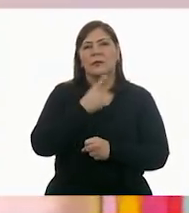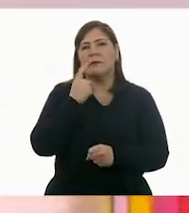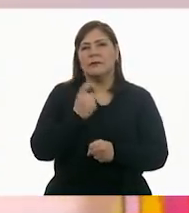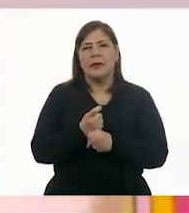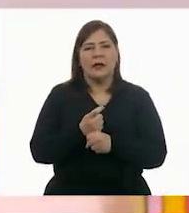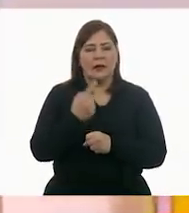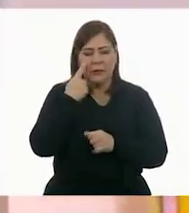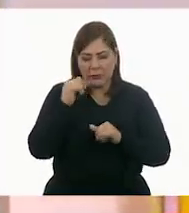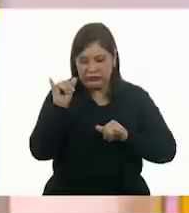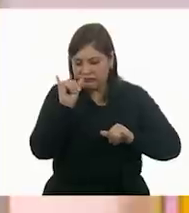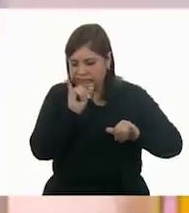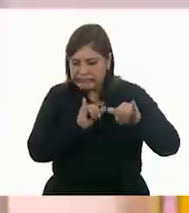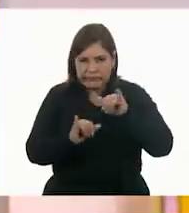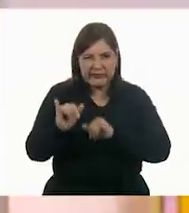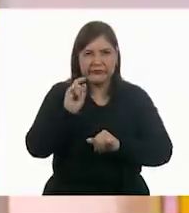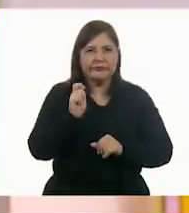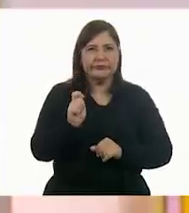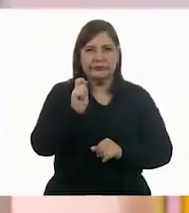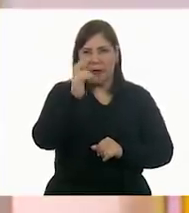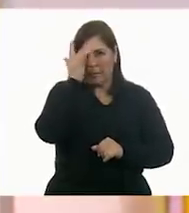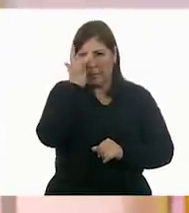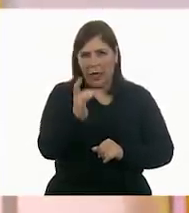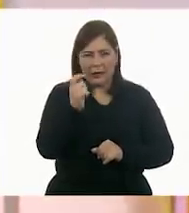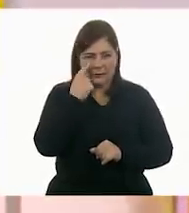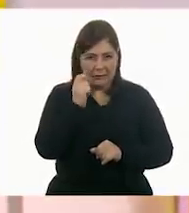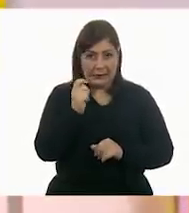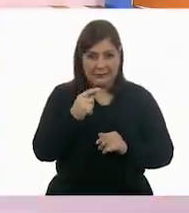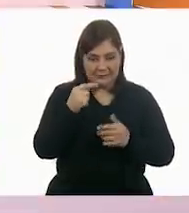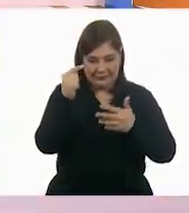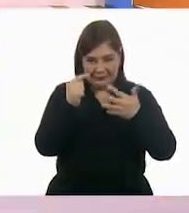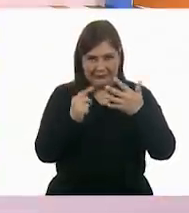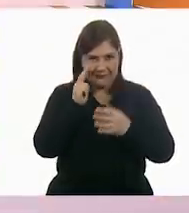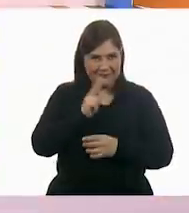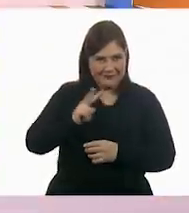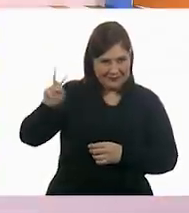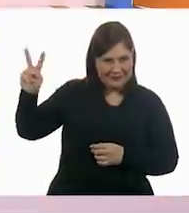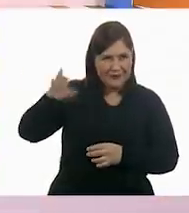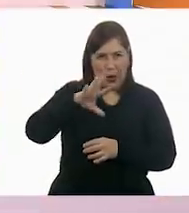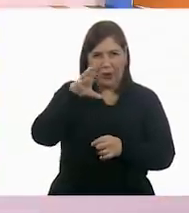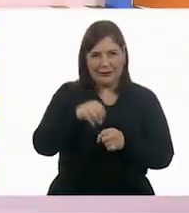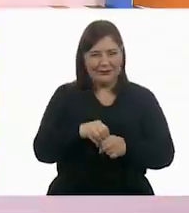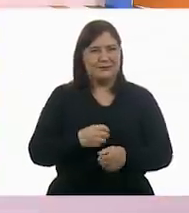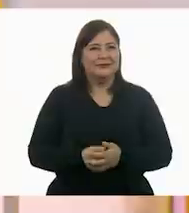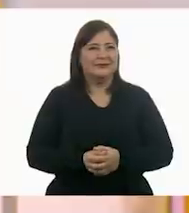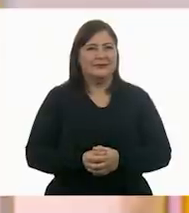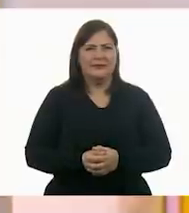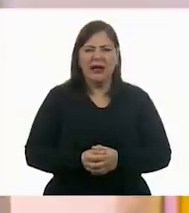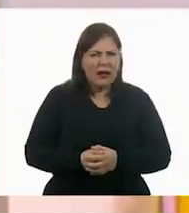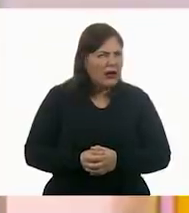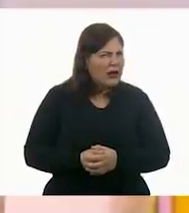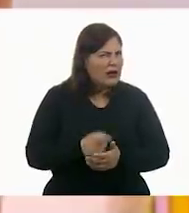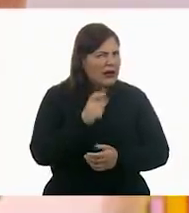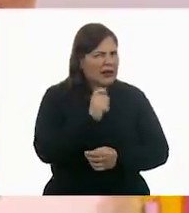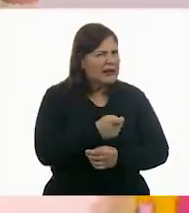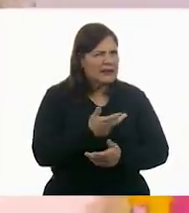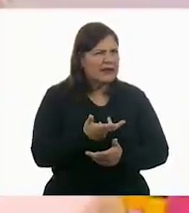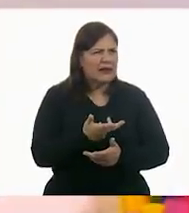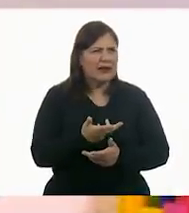primer fórmula mágica. Mira, todo lo que tengo aquí. Mira, ¿qué tengo aquí? ¿Qué es eso? ¡Tan,